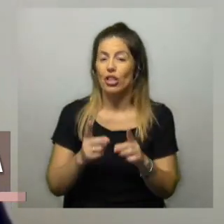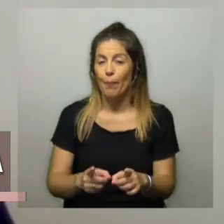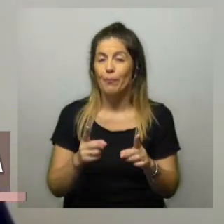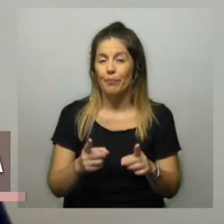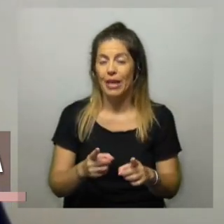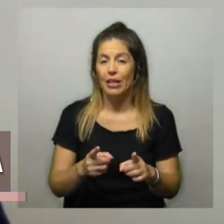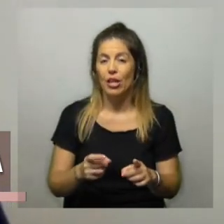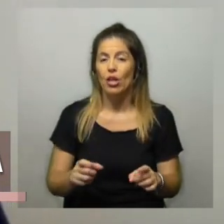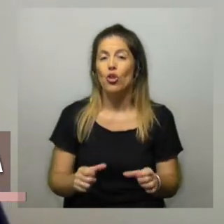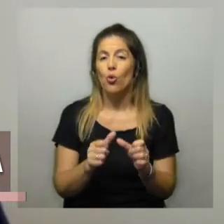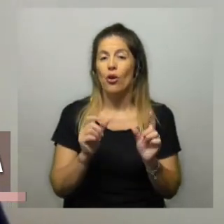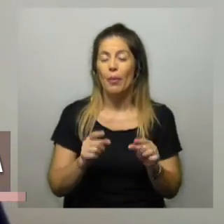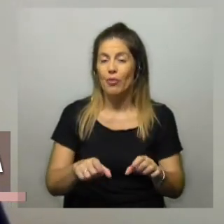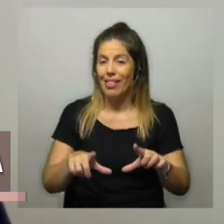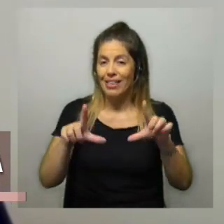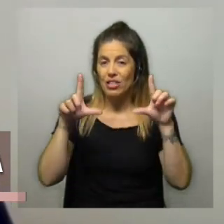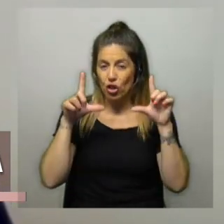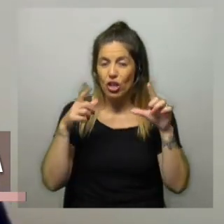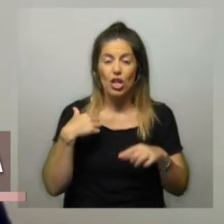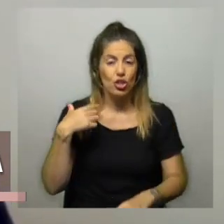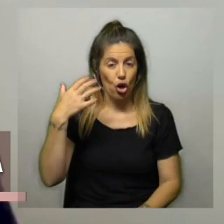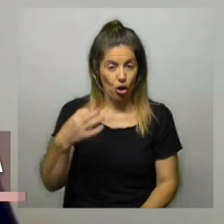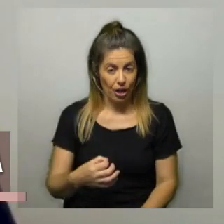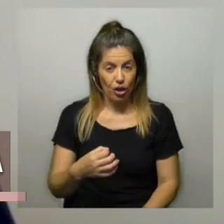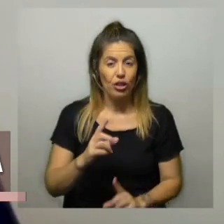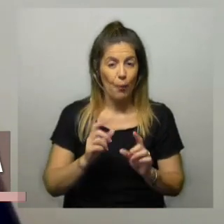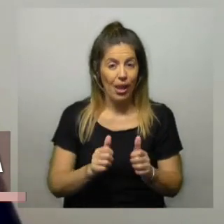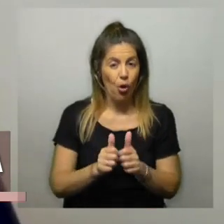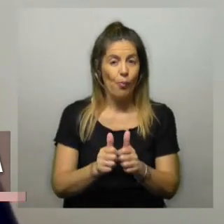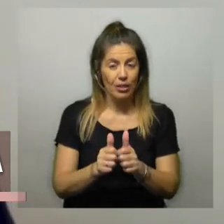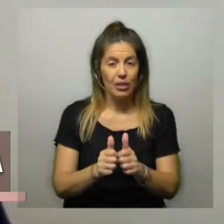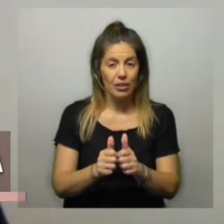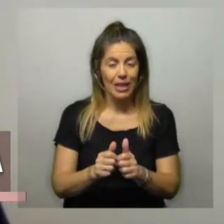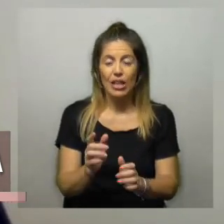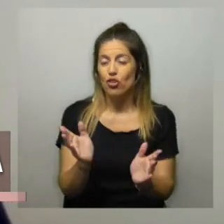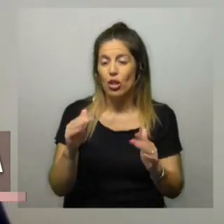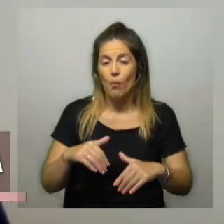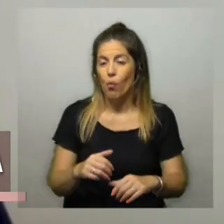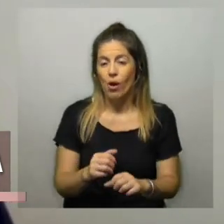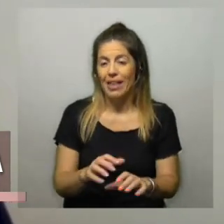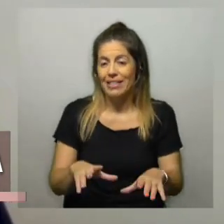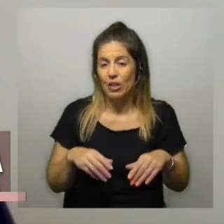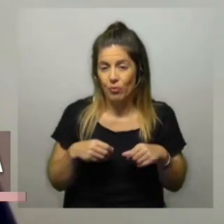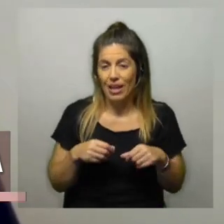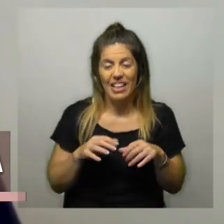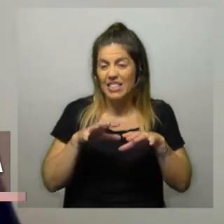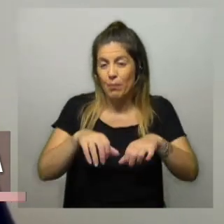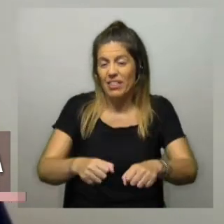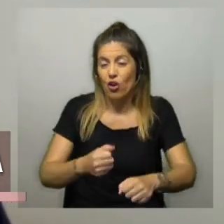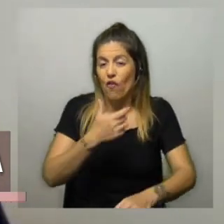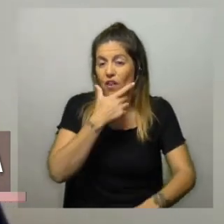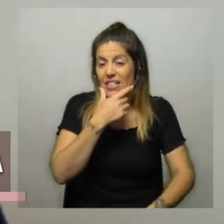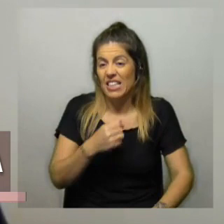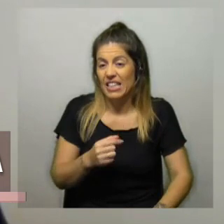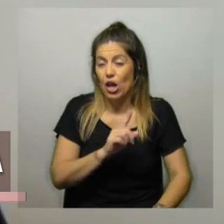yo hago una llamada de atención y yo creo que vale acompañar de que es inaudito que se pudiera invadir con tanta facilidad. No